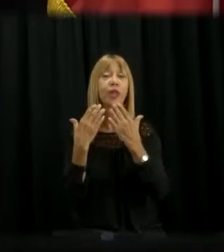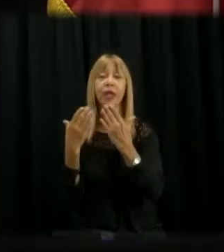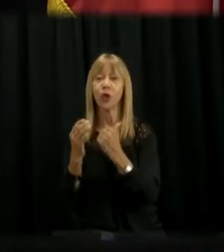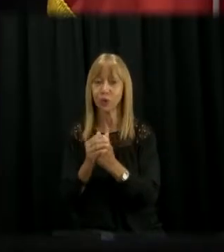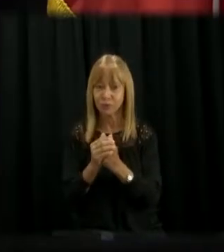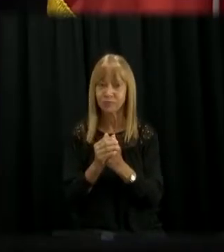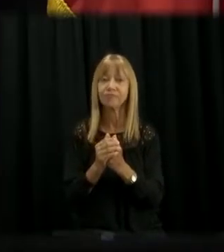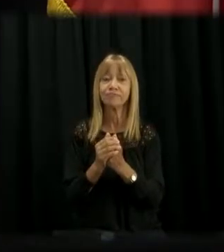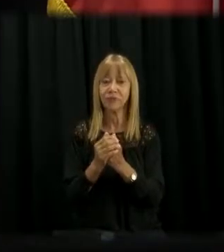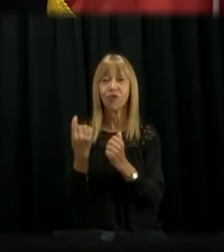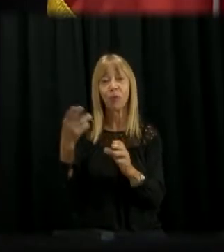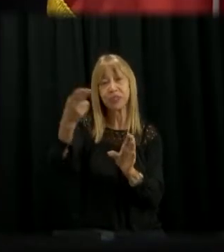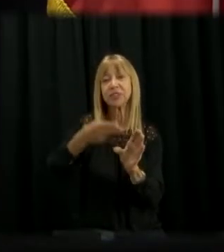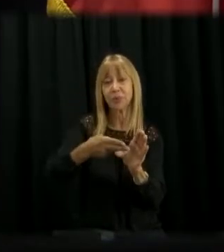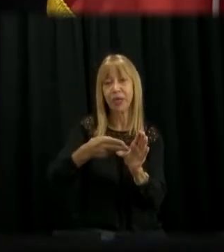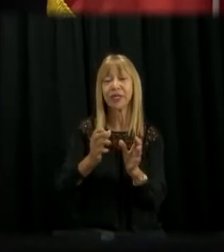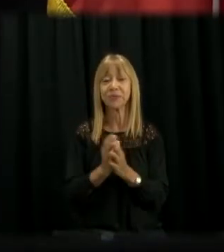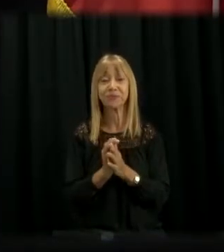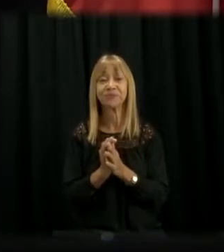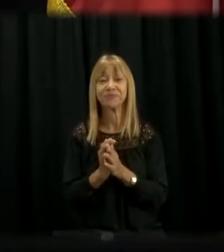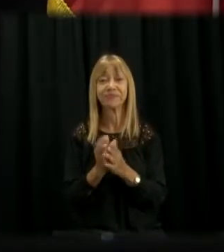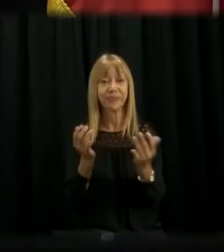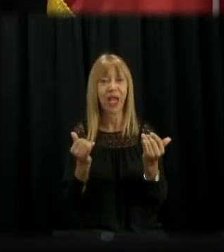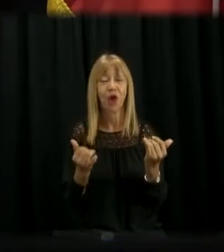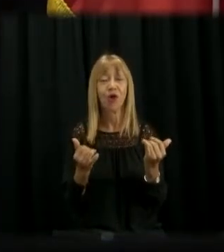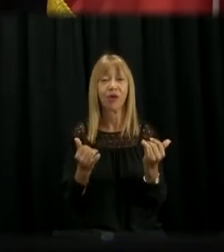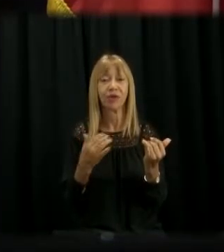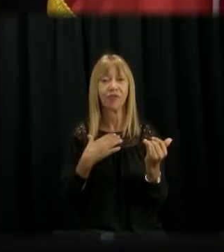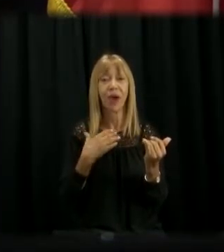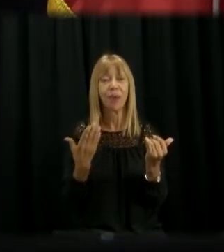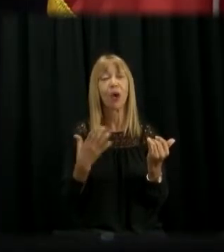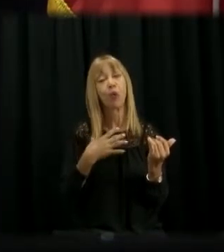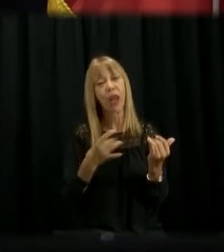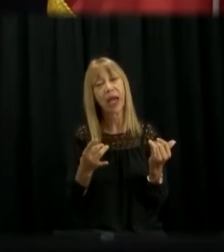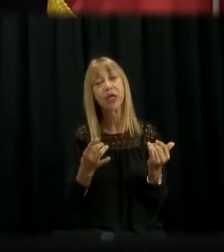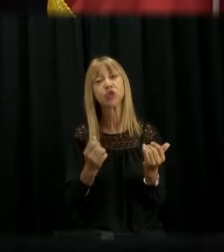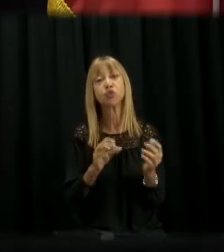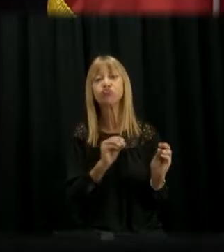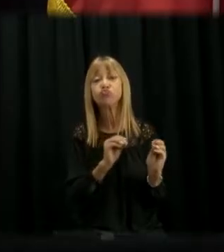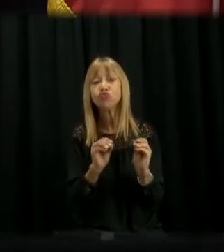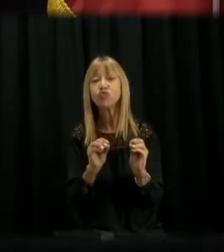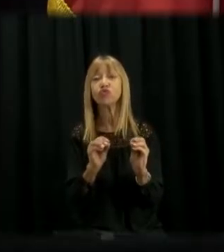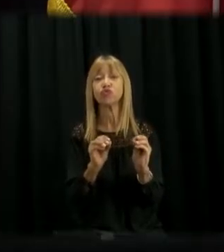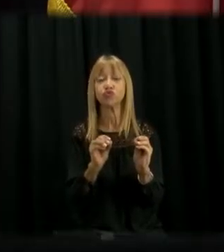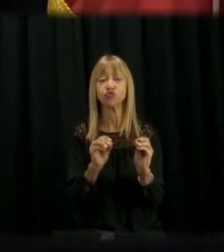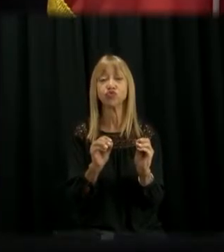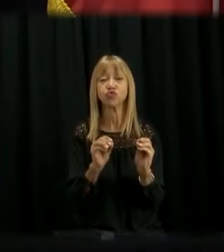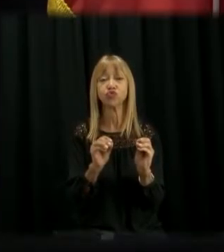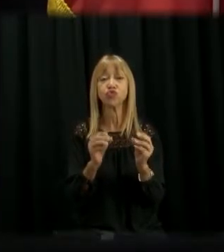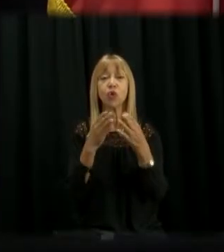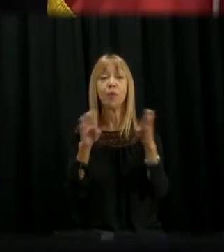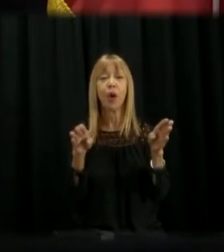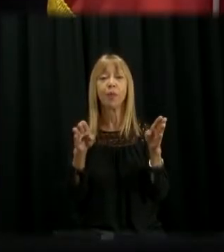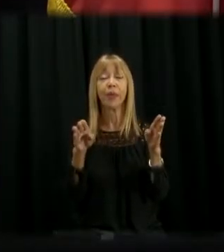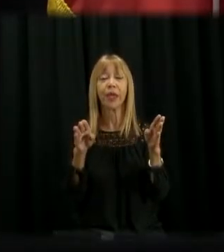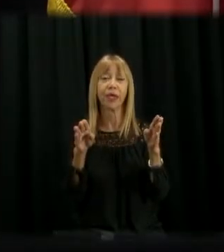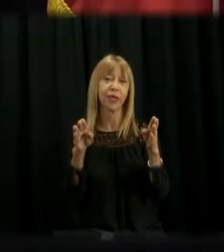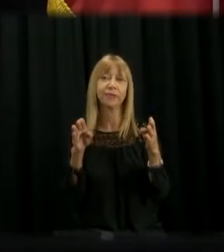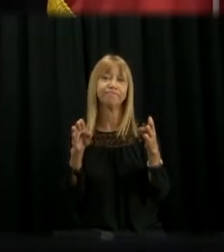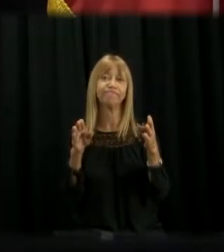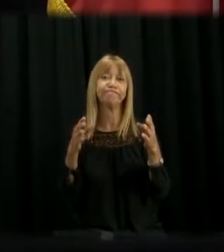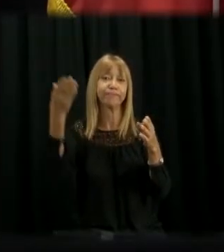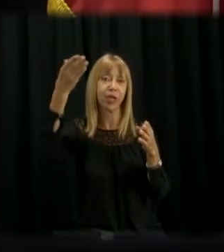que gracias por participar. Ahora, si pudiera, quisiera mover a la porción de la